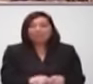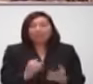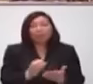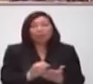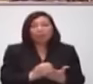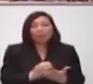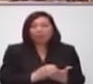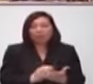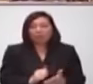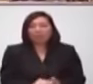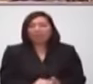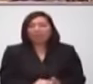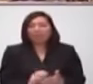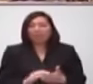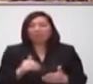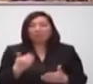contrato, justamente